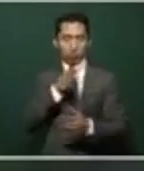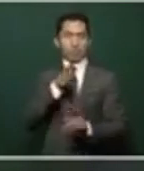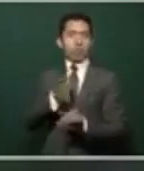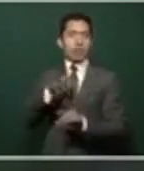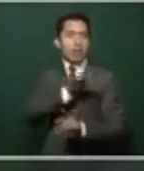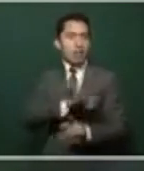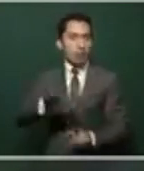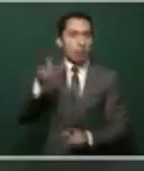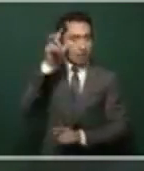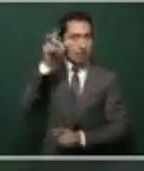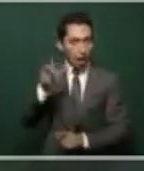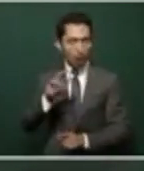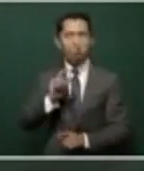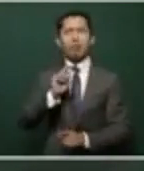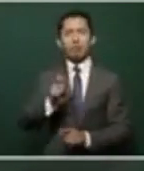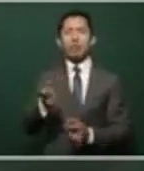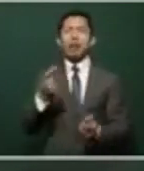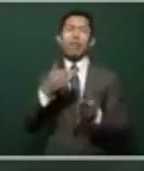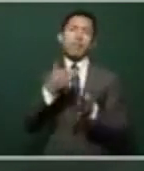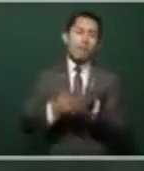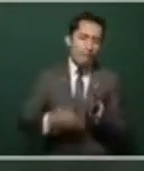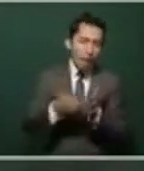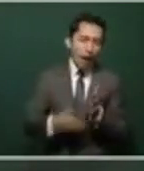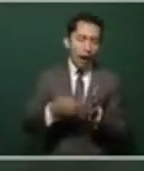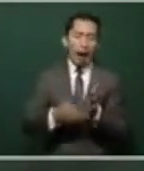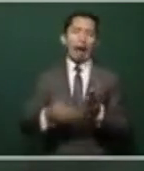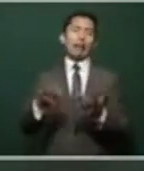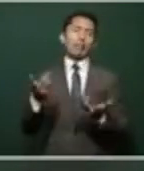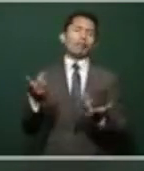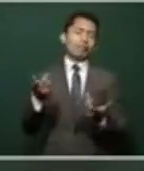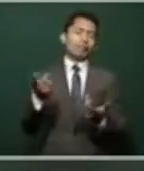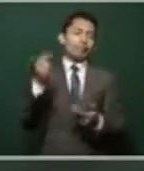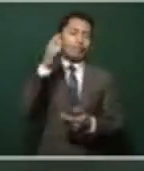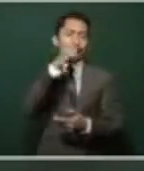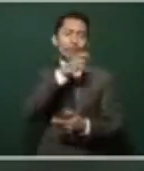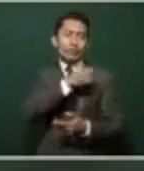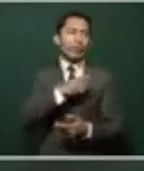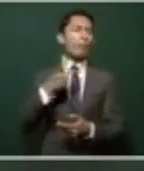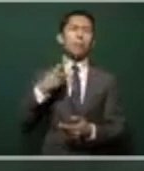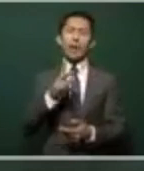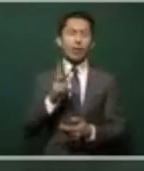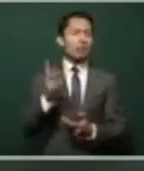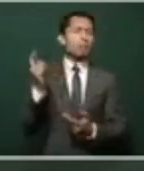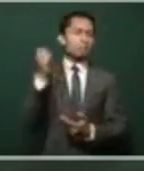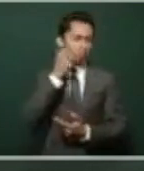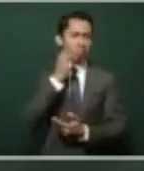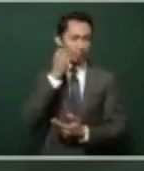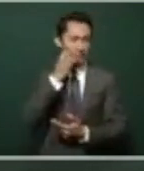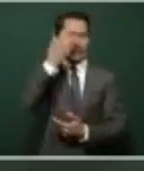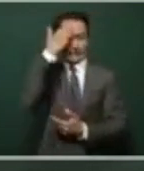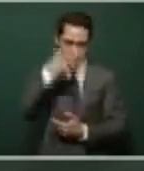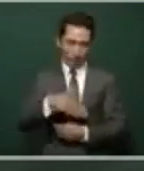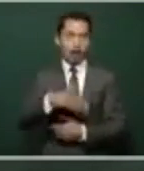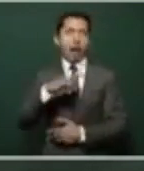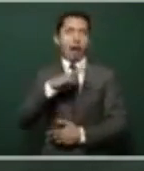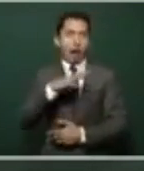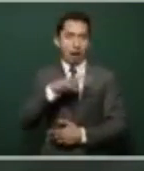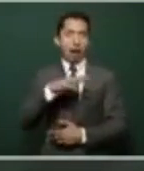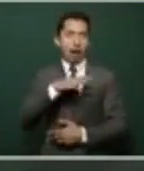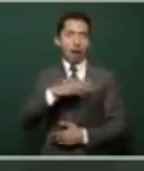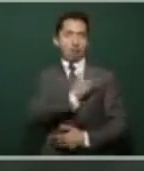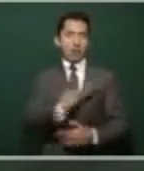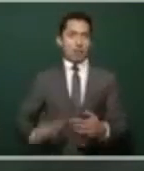sigue teniendo carencias y rezagos importantes, pero que la preocupación del gobierno